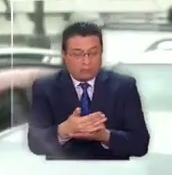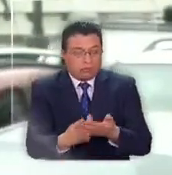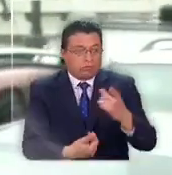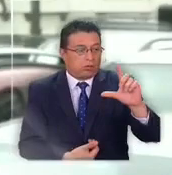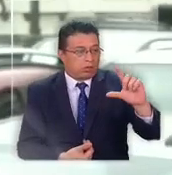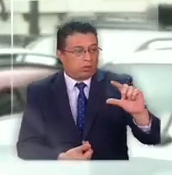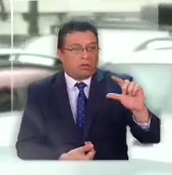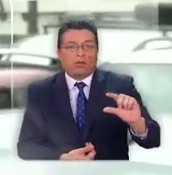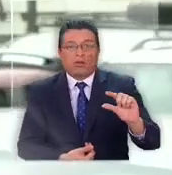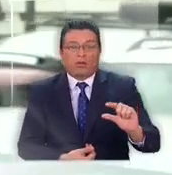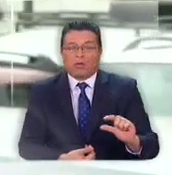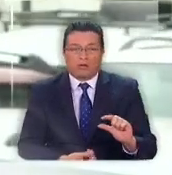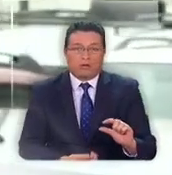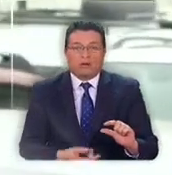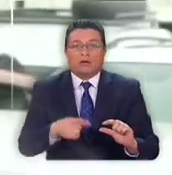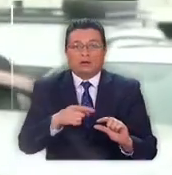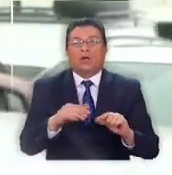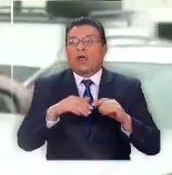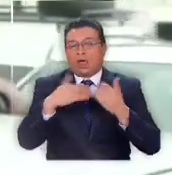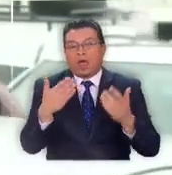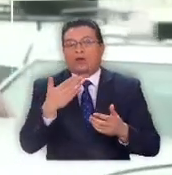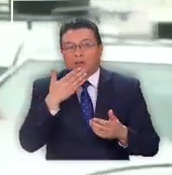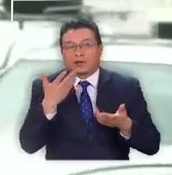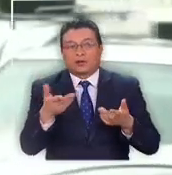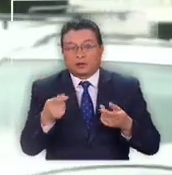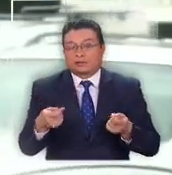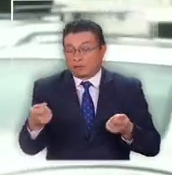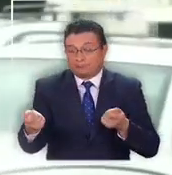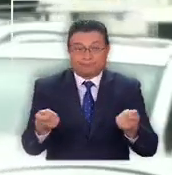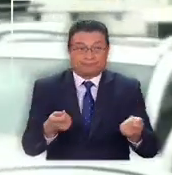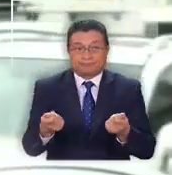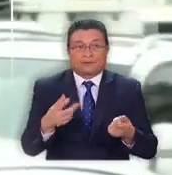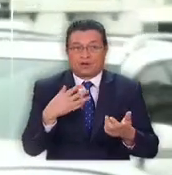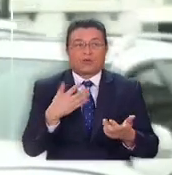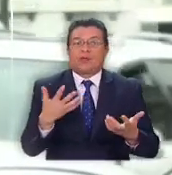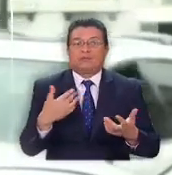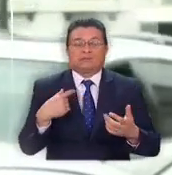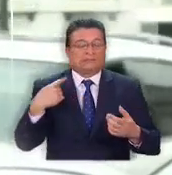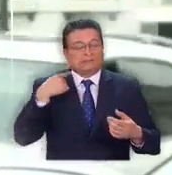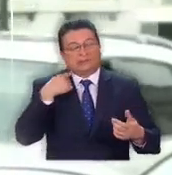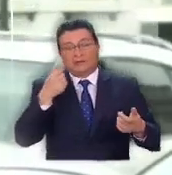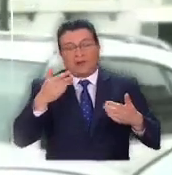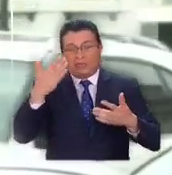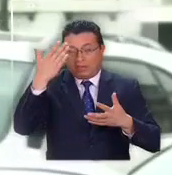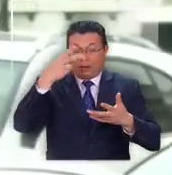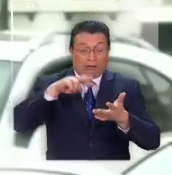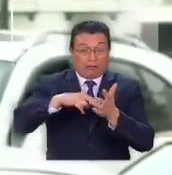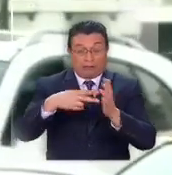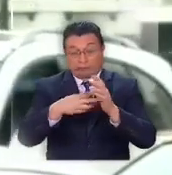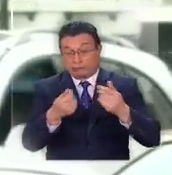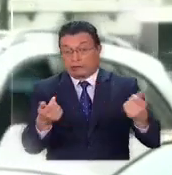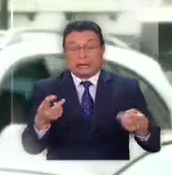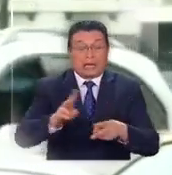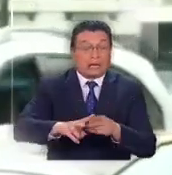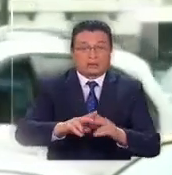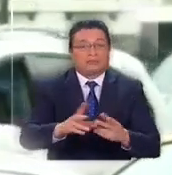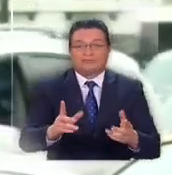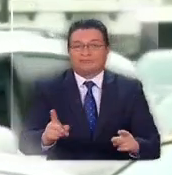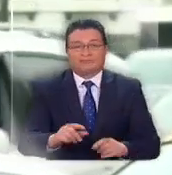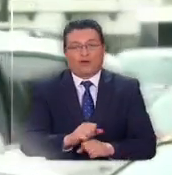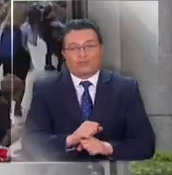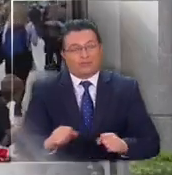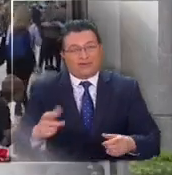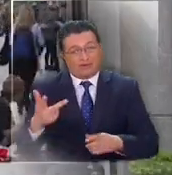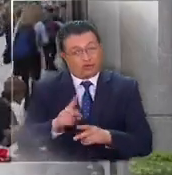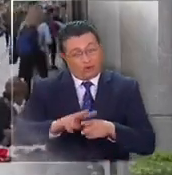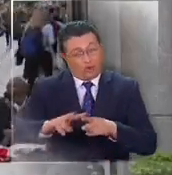y aparte, a nivel macro, qué sé yo, estas medidas me parecen medio de malotazo ahogado y no en su momento lo llevaron a buen